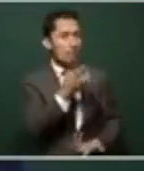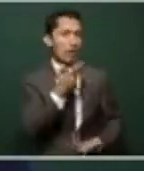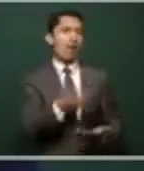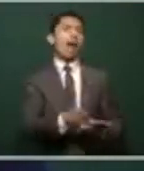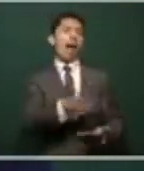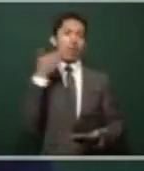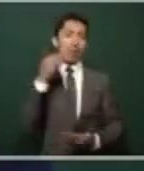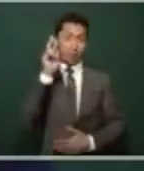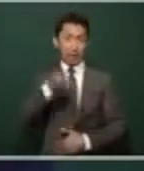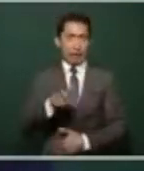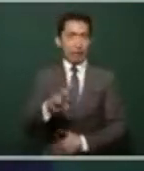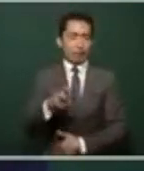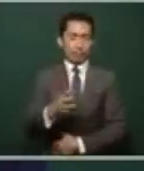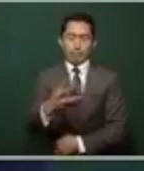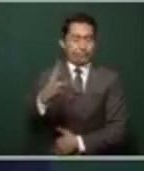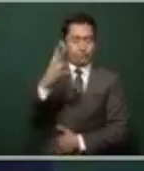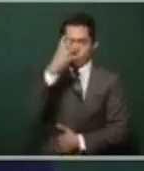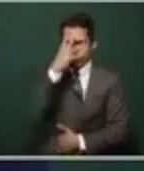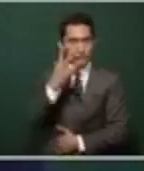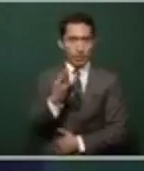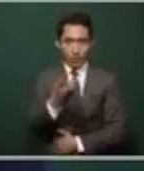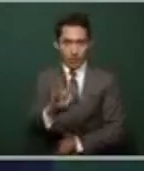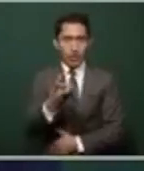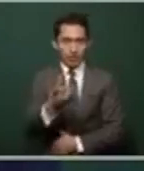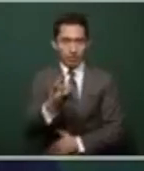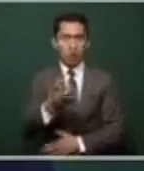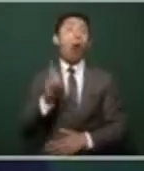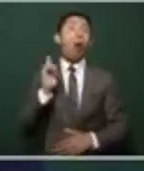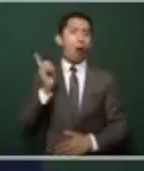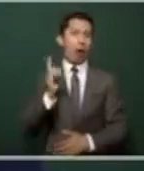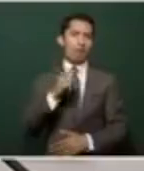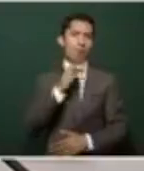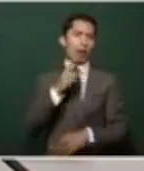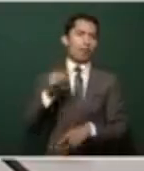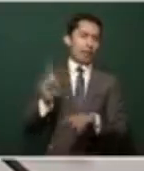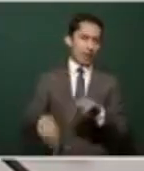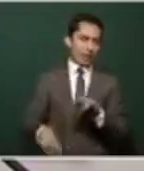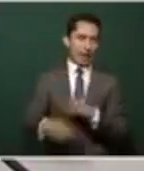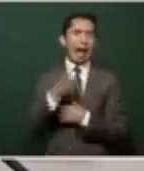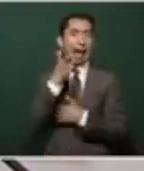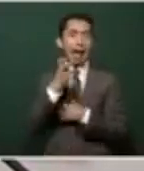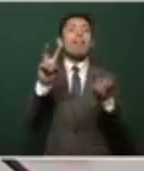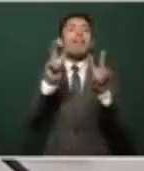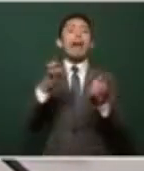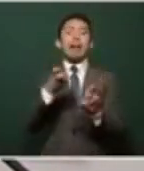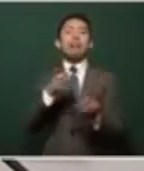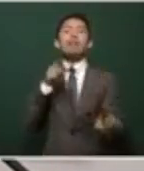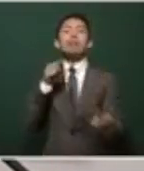Es una vergüenza que eso pasara, ojalá y se quite. Ese es el tema.